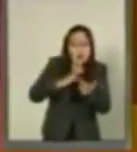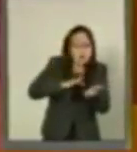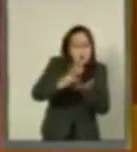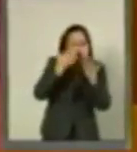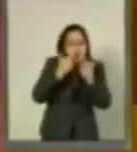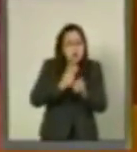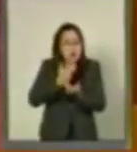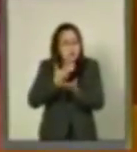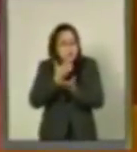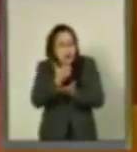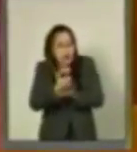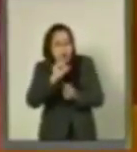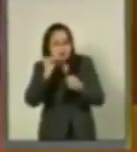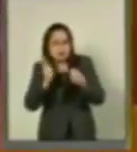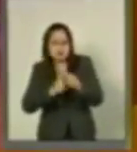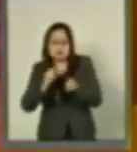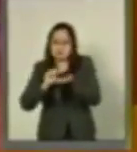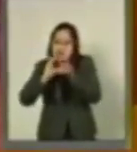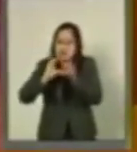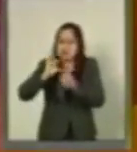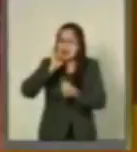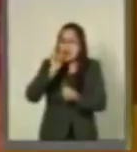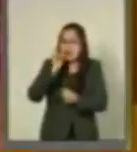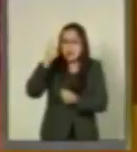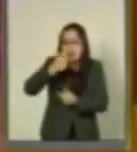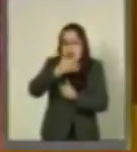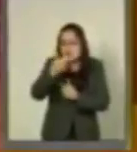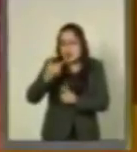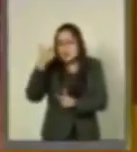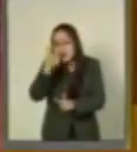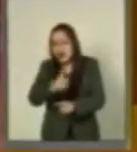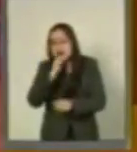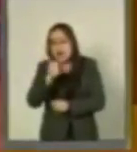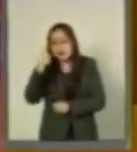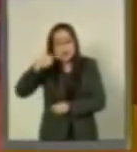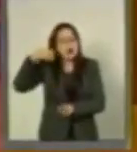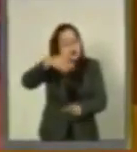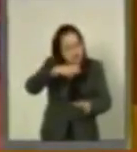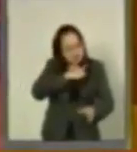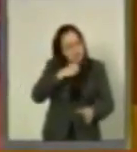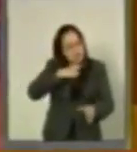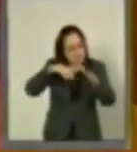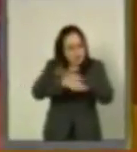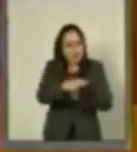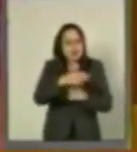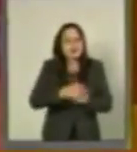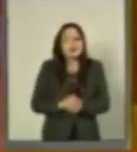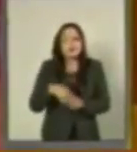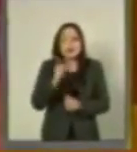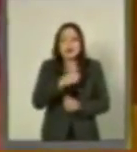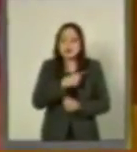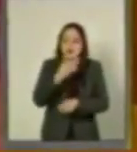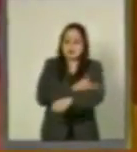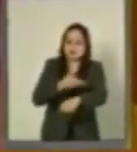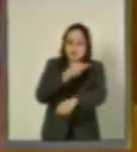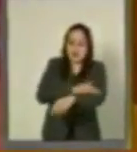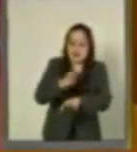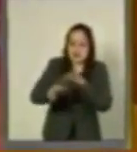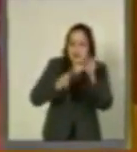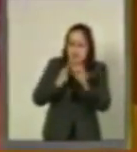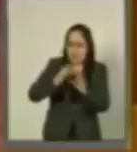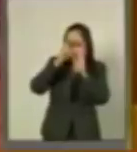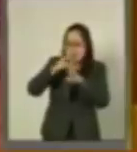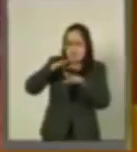ningún sobresueldo y no hay recursos ni siquiera para el hotel, pero sí la exigencia para que estén allá, y que no resuelven solamente temas